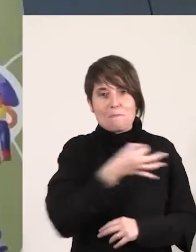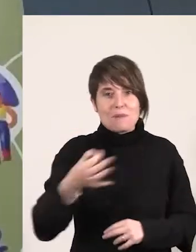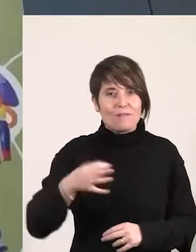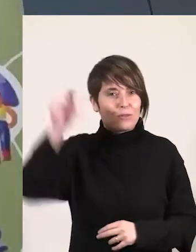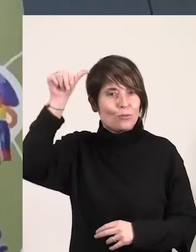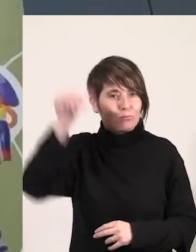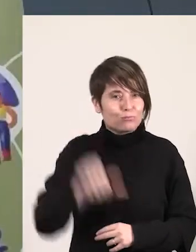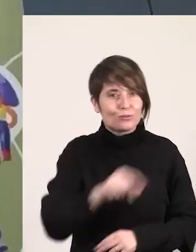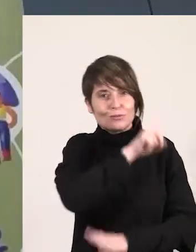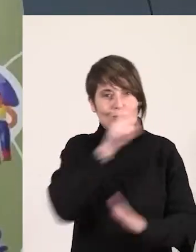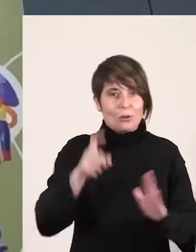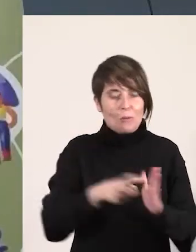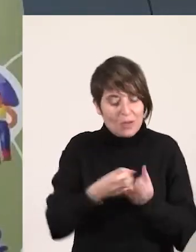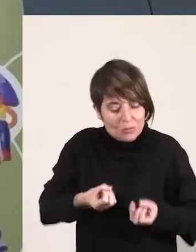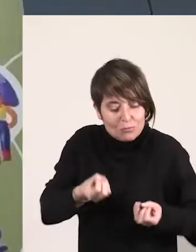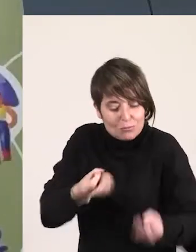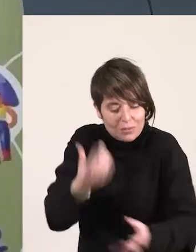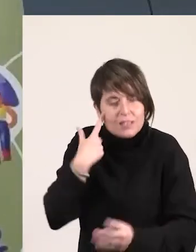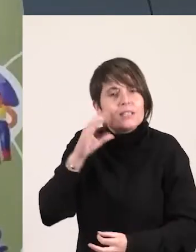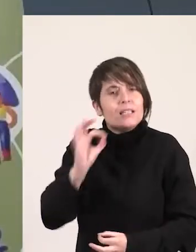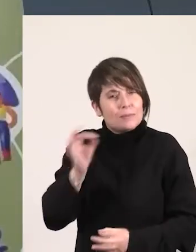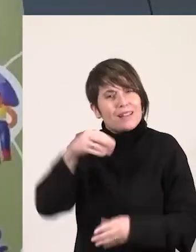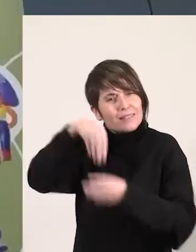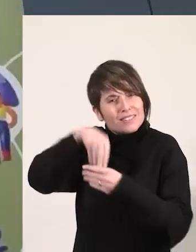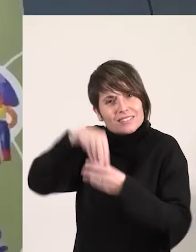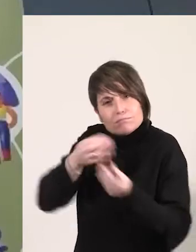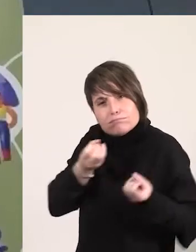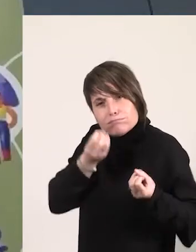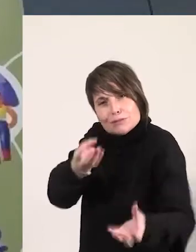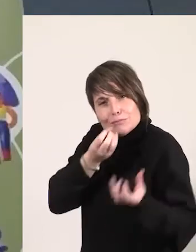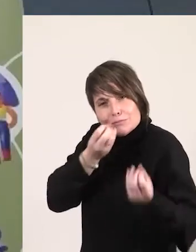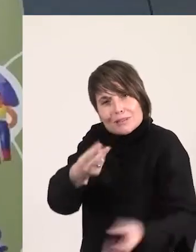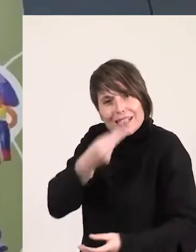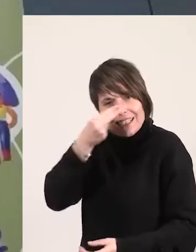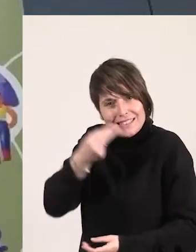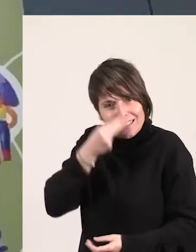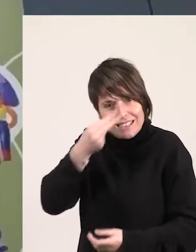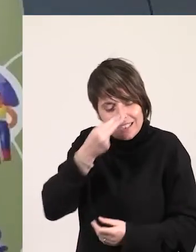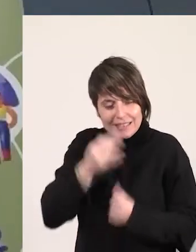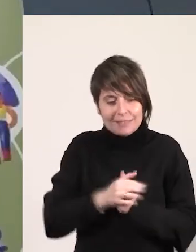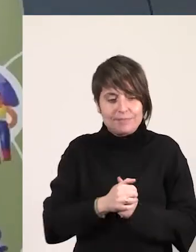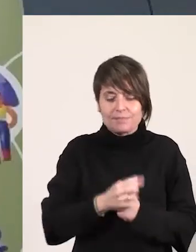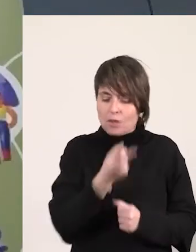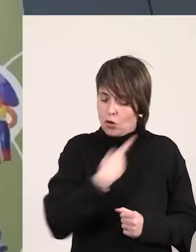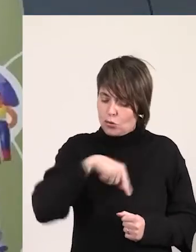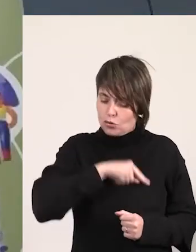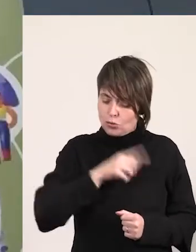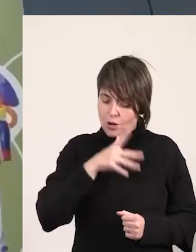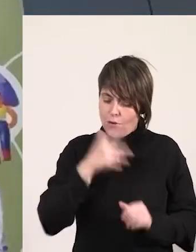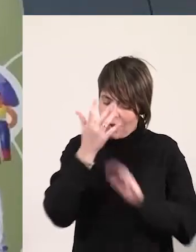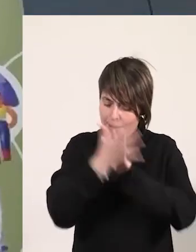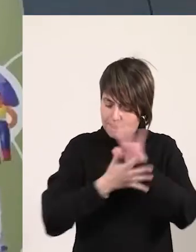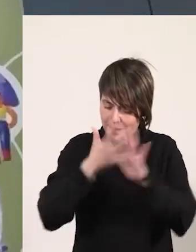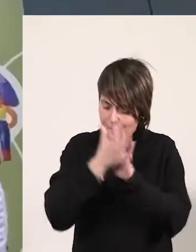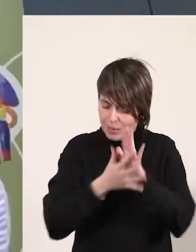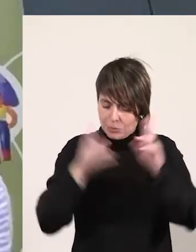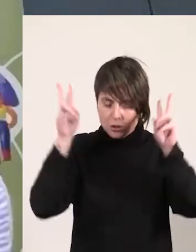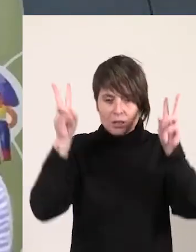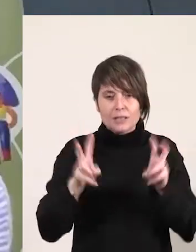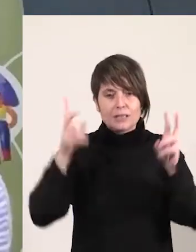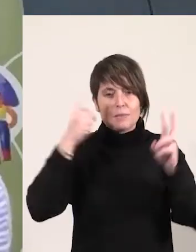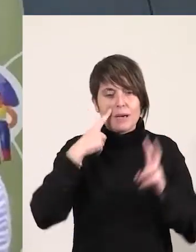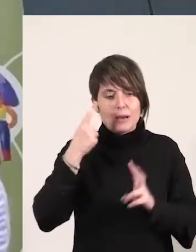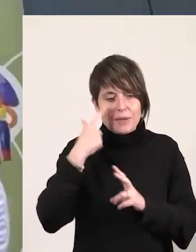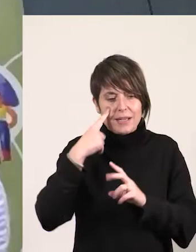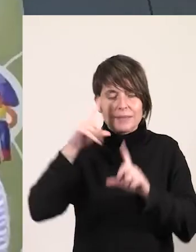puedan interpretar perfectamente un poco todos los mensajes que nos estás trasladando, que son muy, pero que muy interesantes. Hablamos un poco de